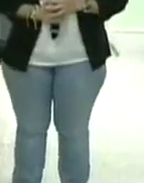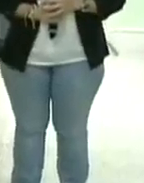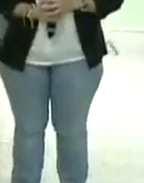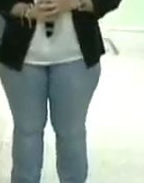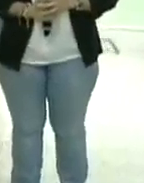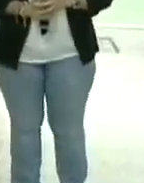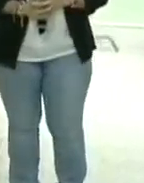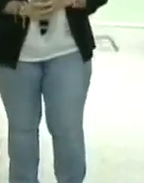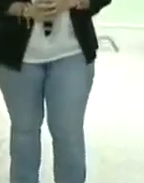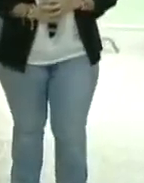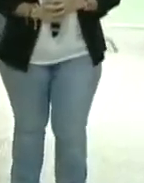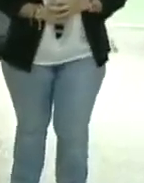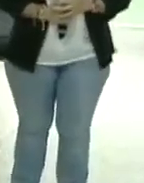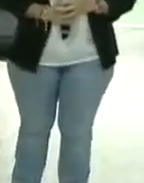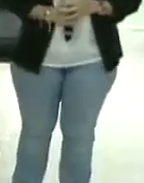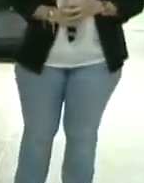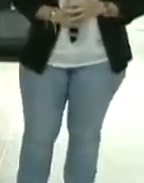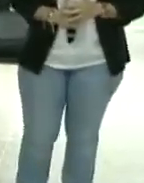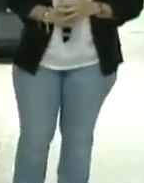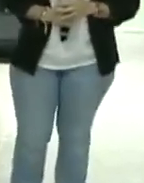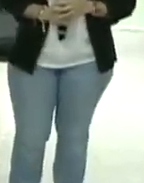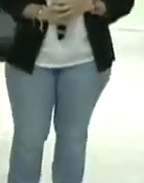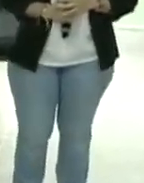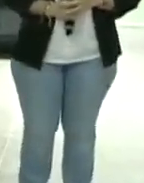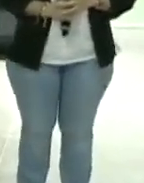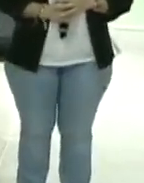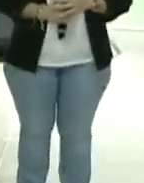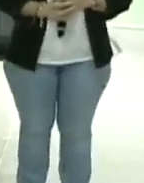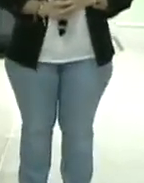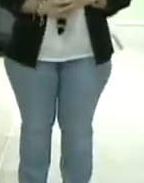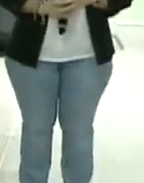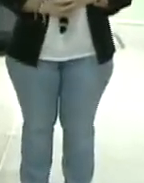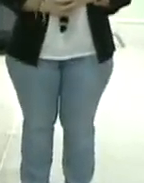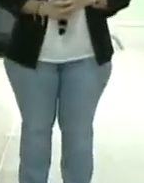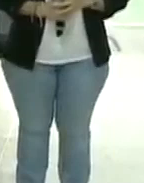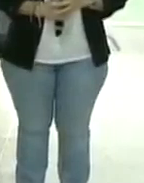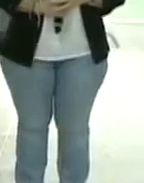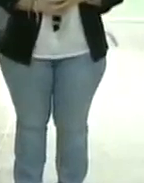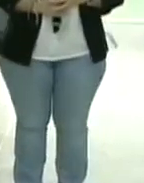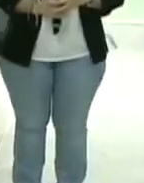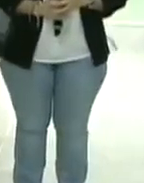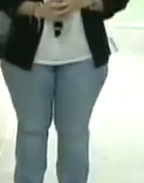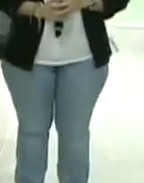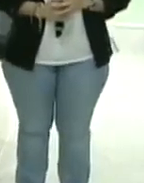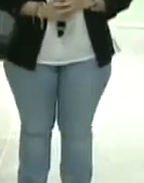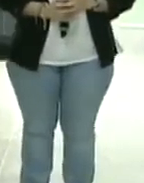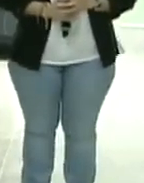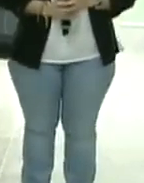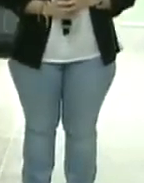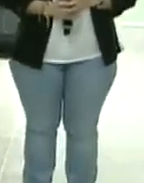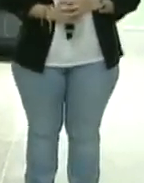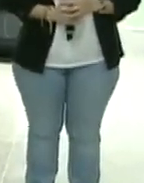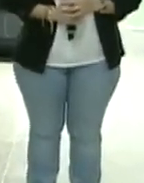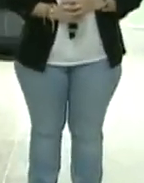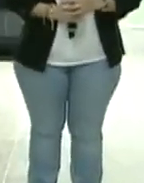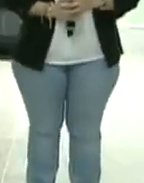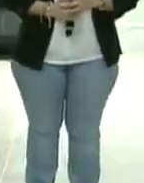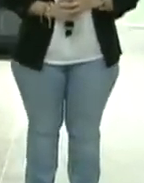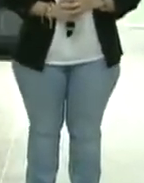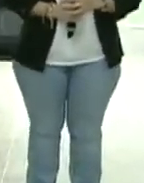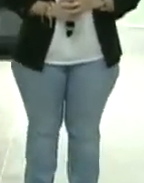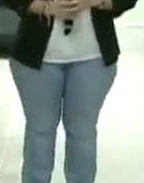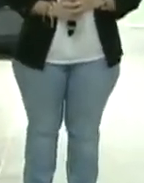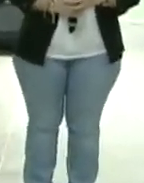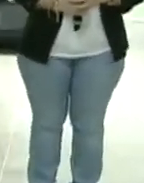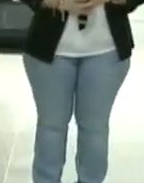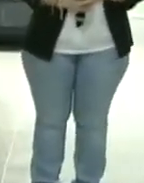Salud, hoy 26 de mayo del año 2022, en el Hospital Miguel Malpica